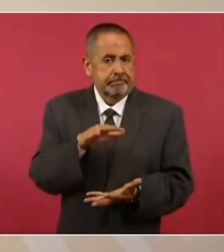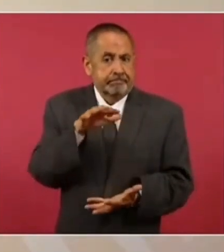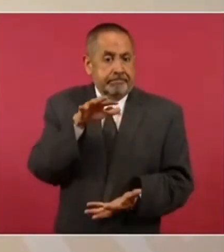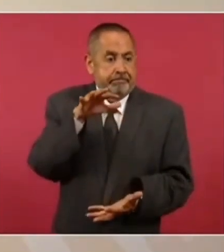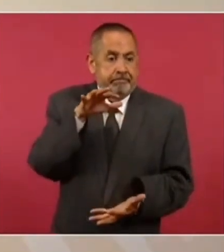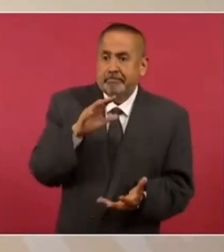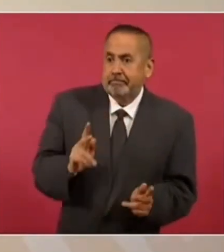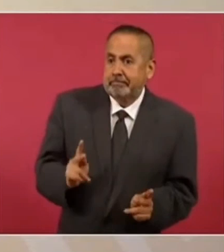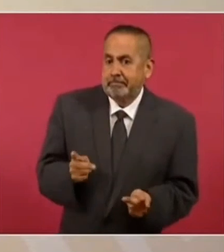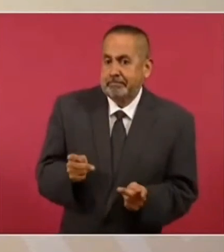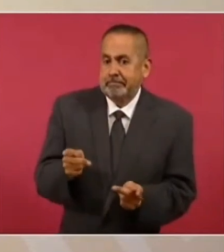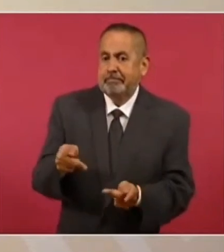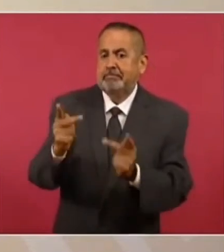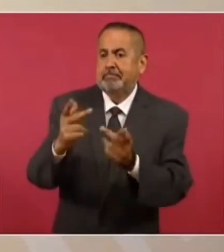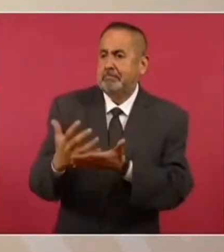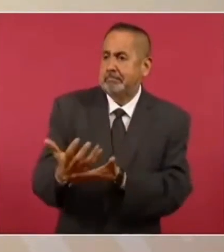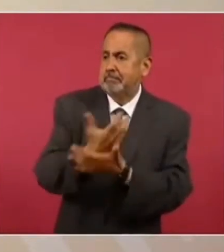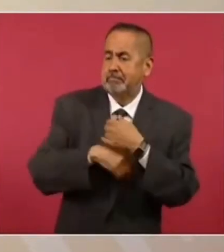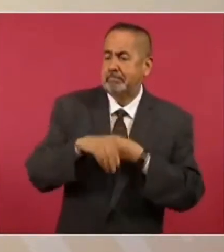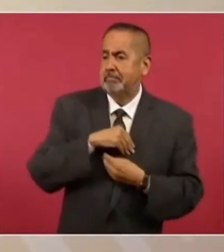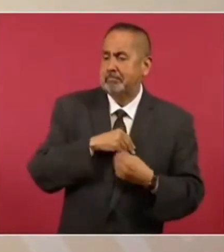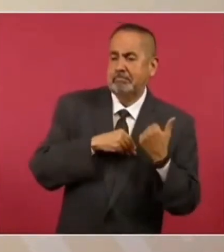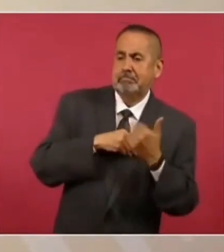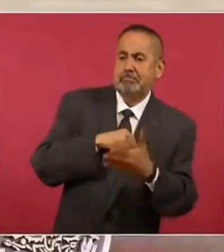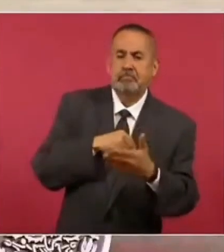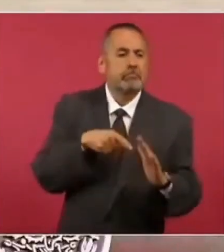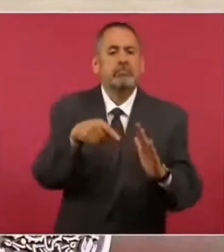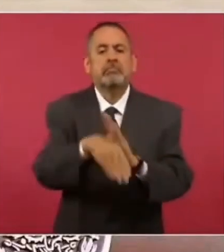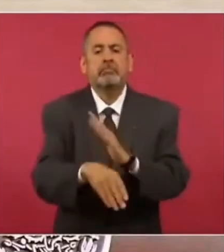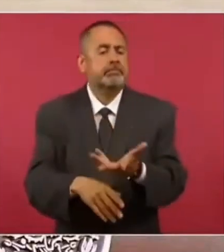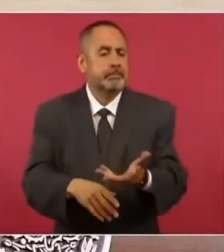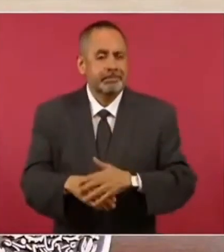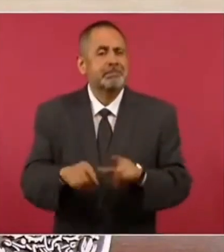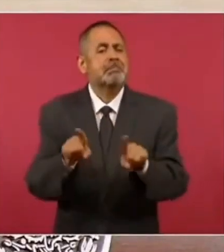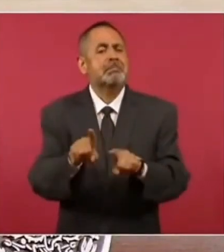la comercializaban. Un poco lo que sucedió con la reforma energética.